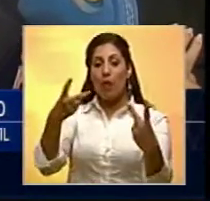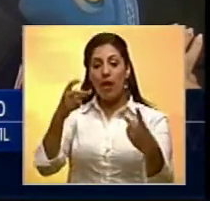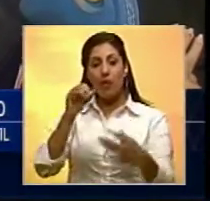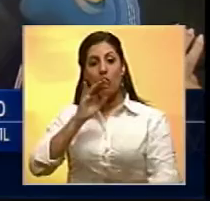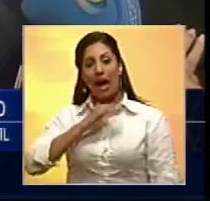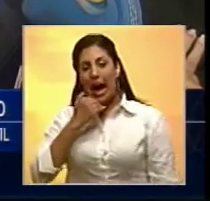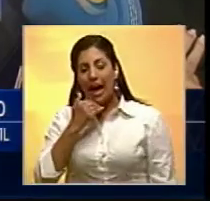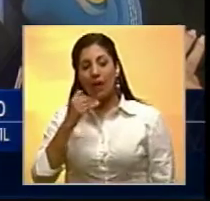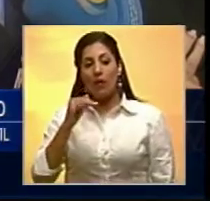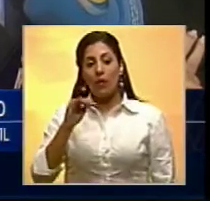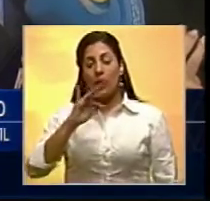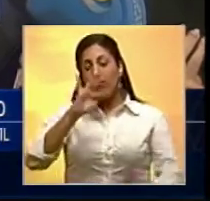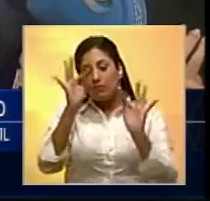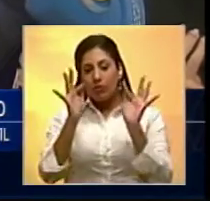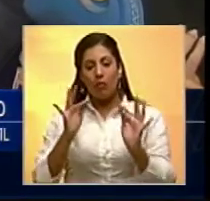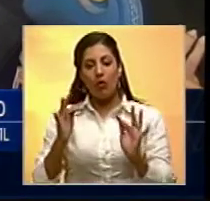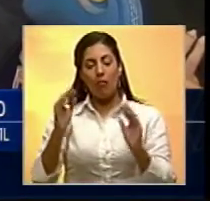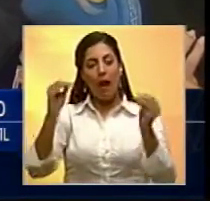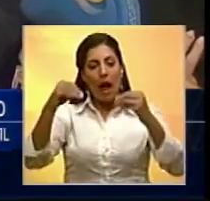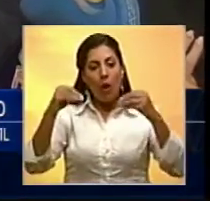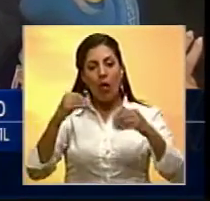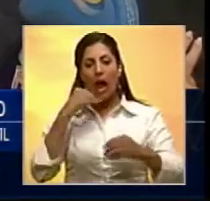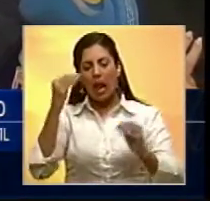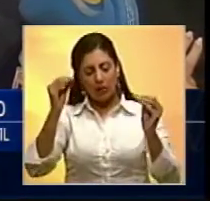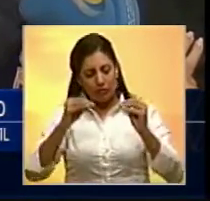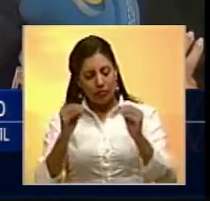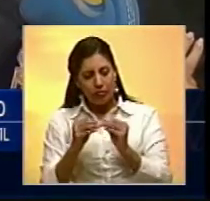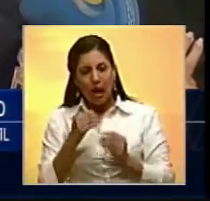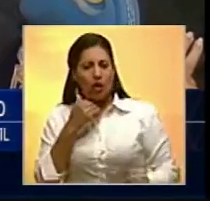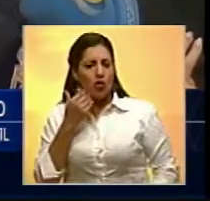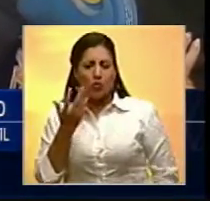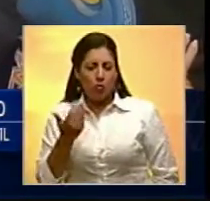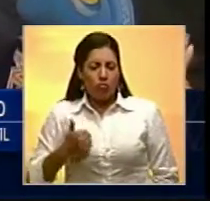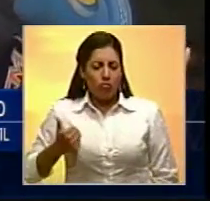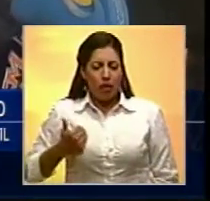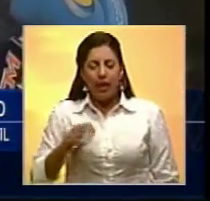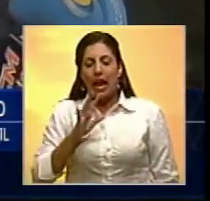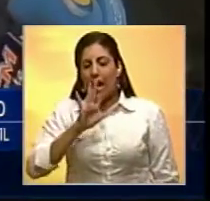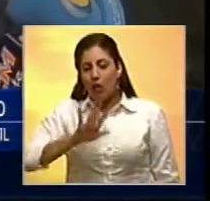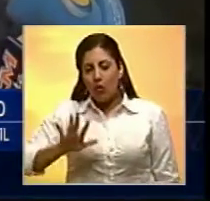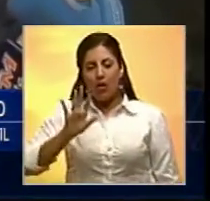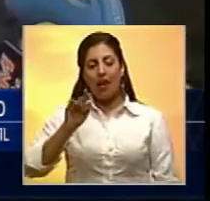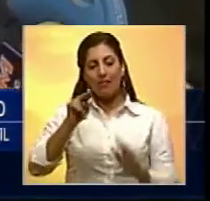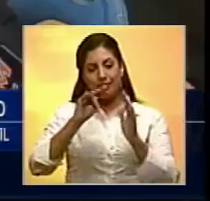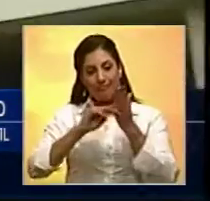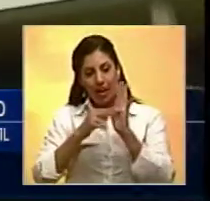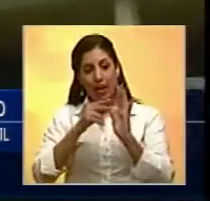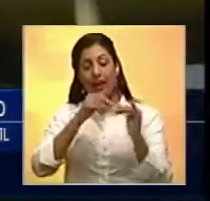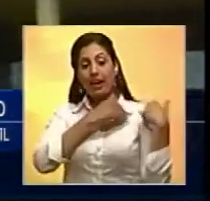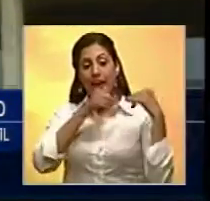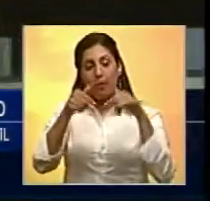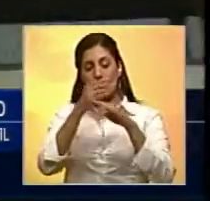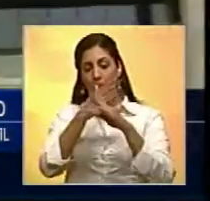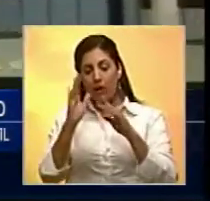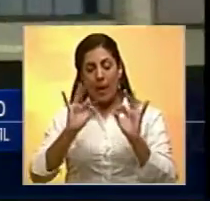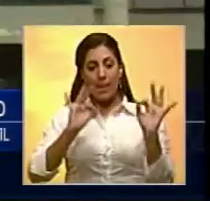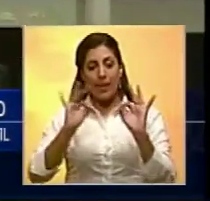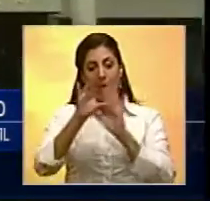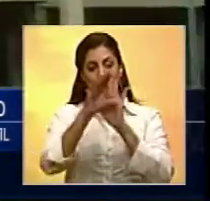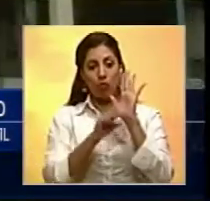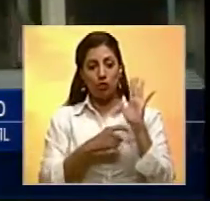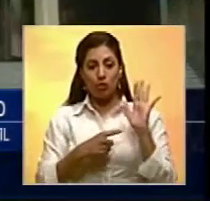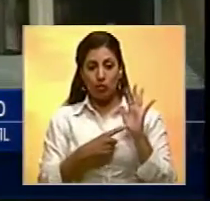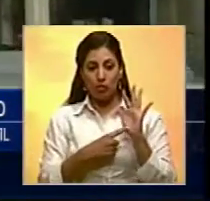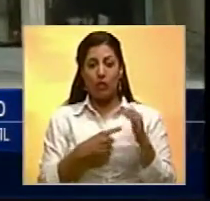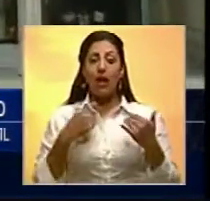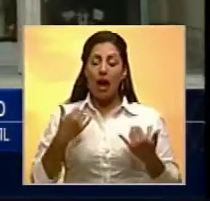acto, sea de forma, de acuerdo o de cualquier tipo, que se encuentre al margen de sus competencias y fuera de lo previsto en la